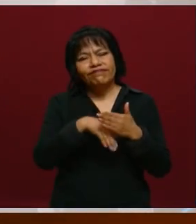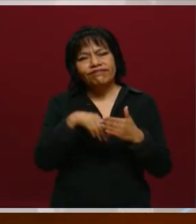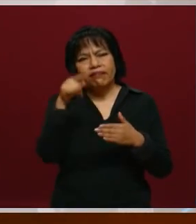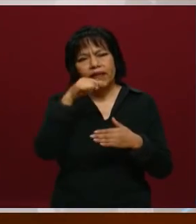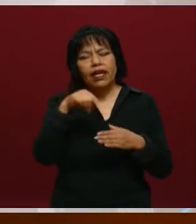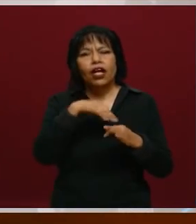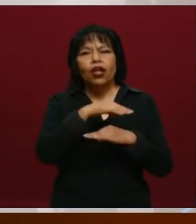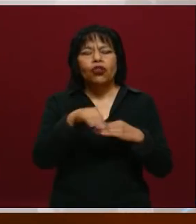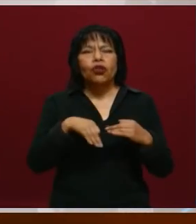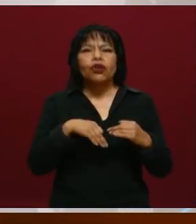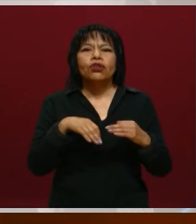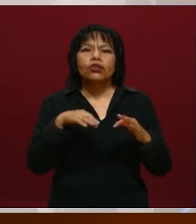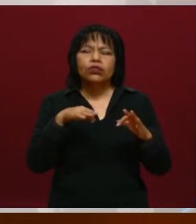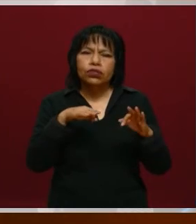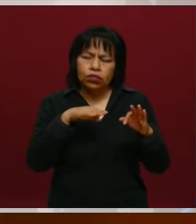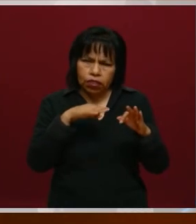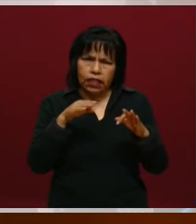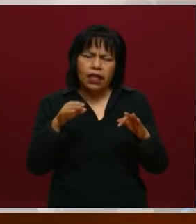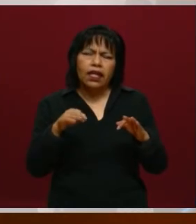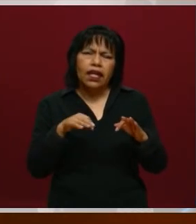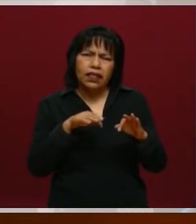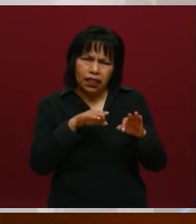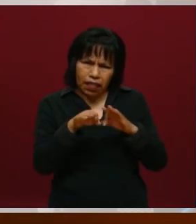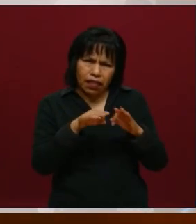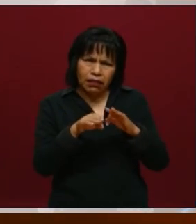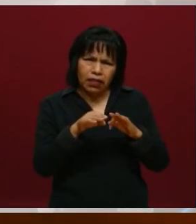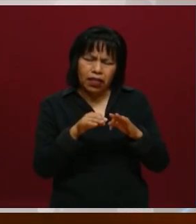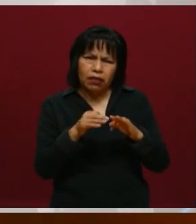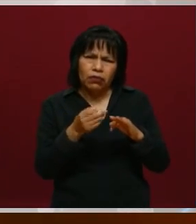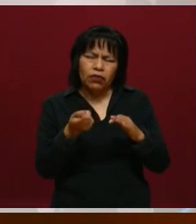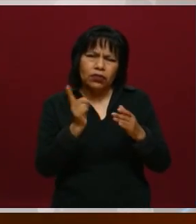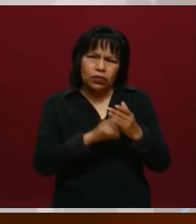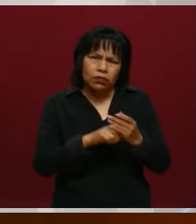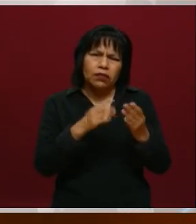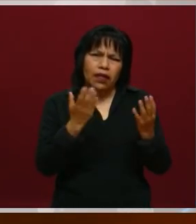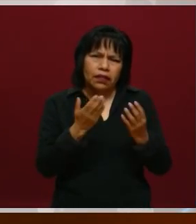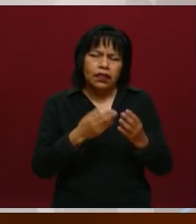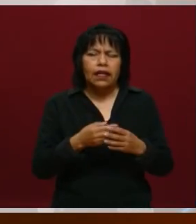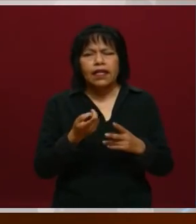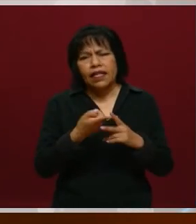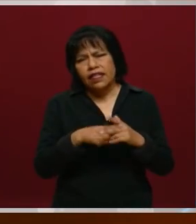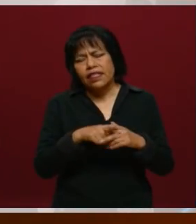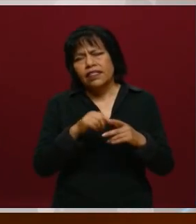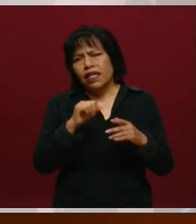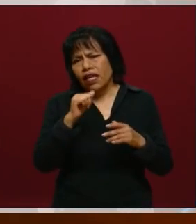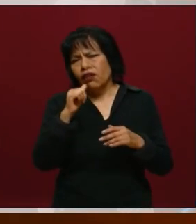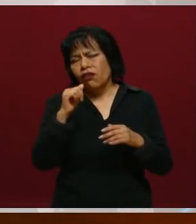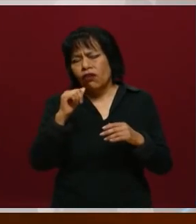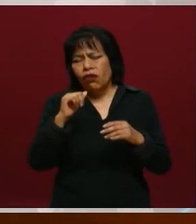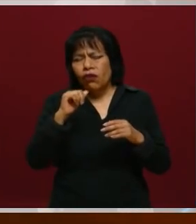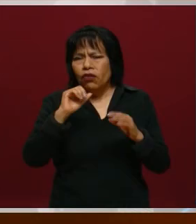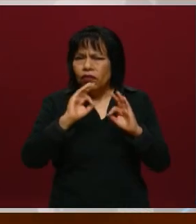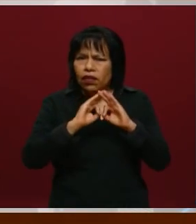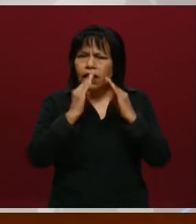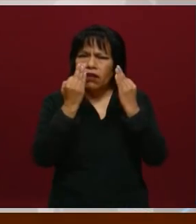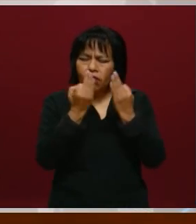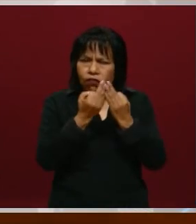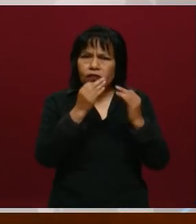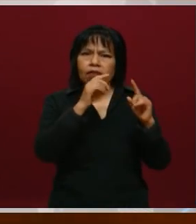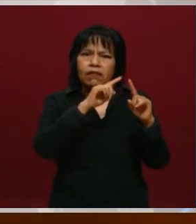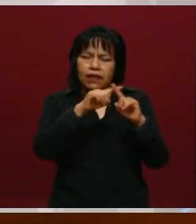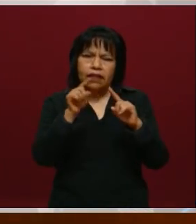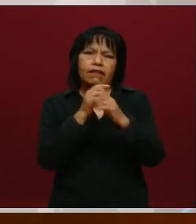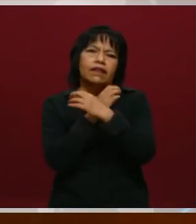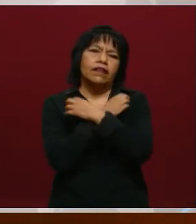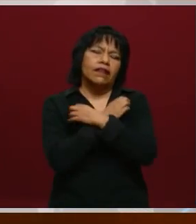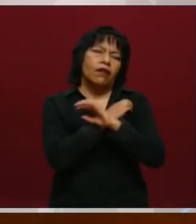que trabajamos en su construcción y queremos iniciar una nueva etapa no nos damos cuenta que la podemos enriquecer y lo vamos